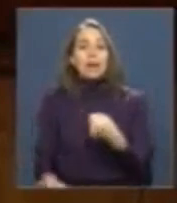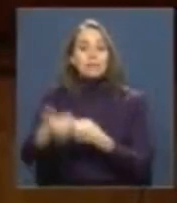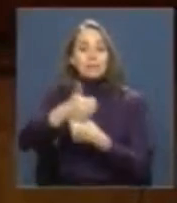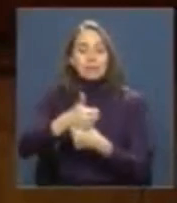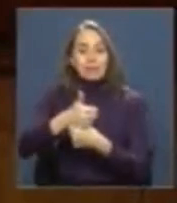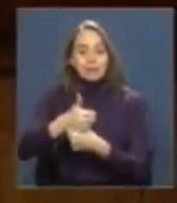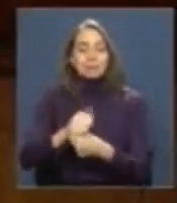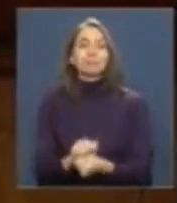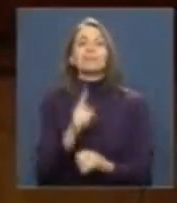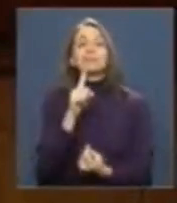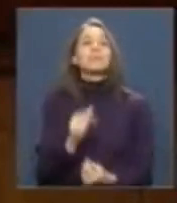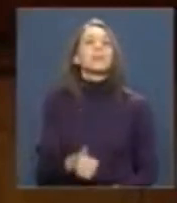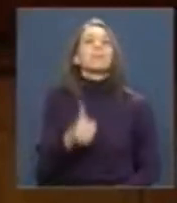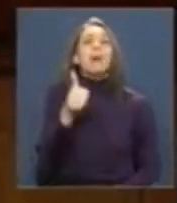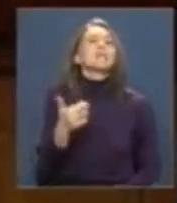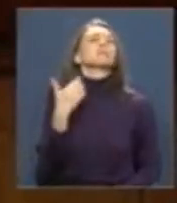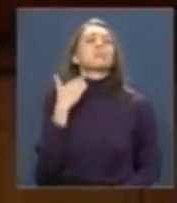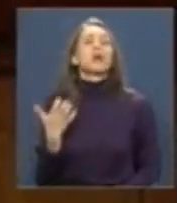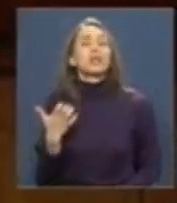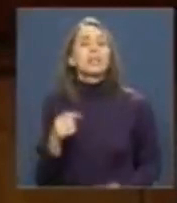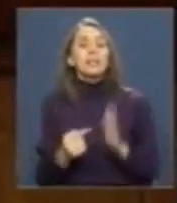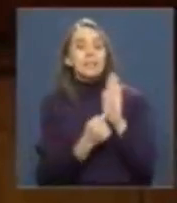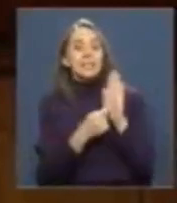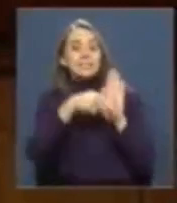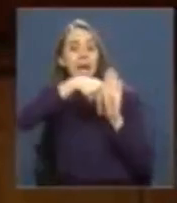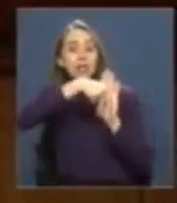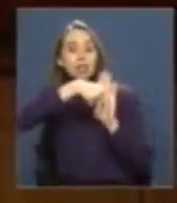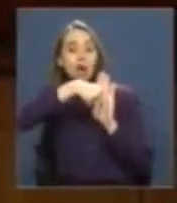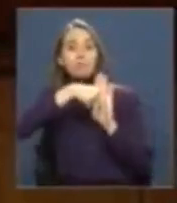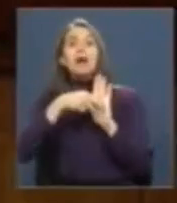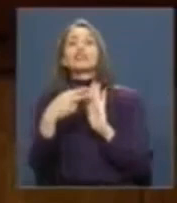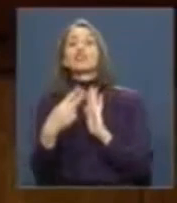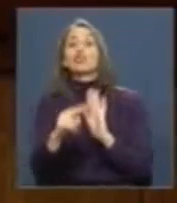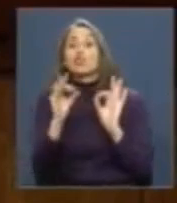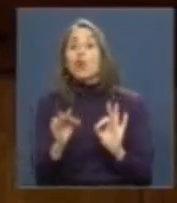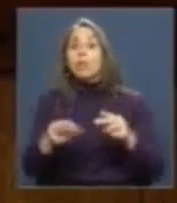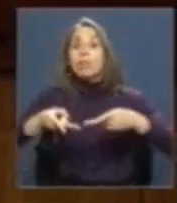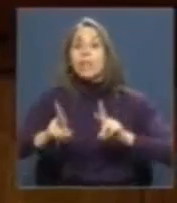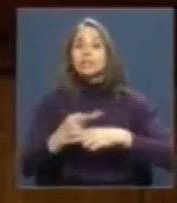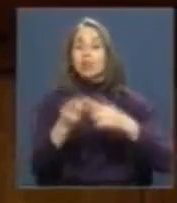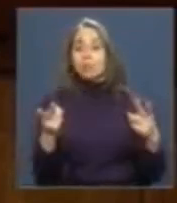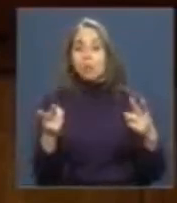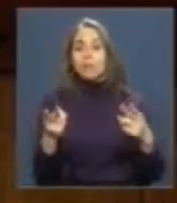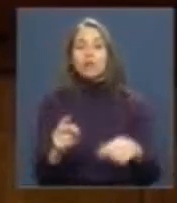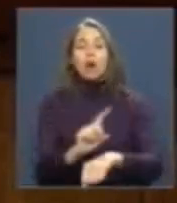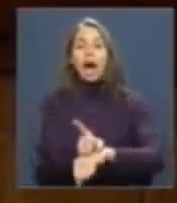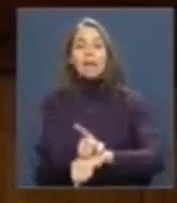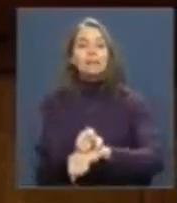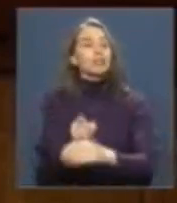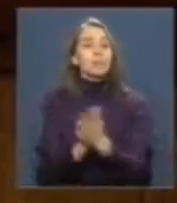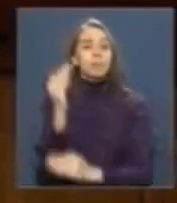principalmente porque se trata de normas de derecho público que rigen un acto es decir